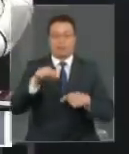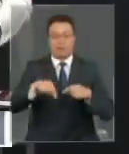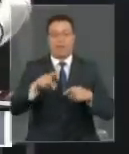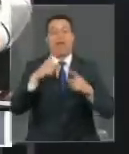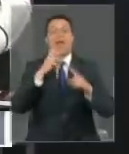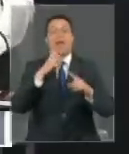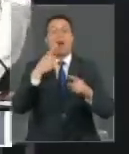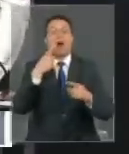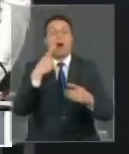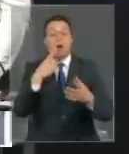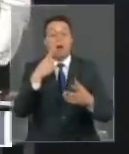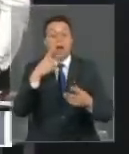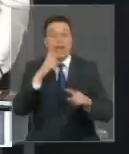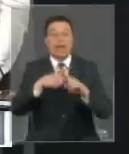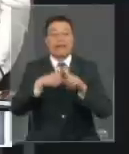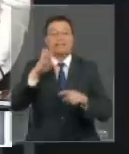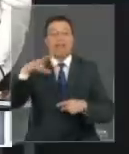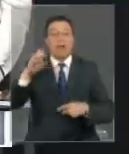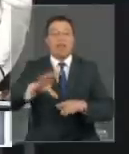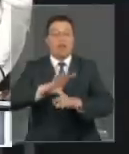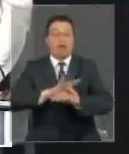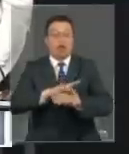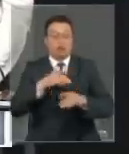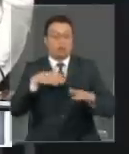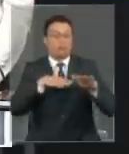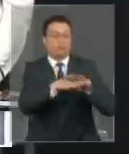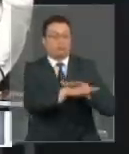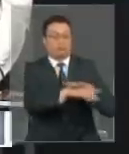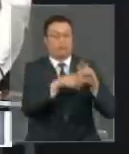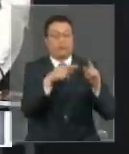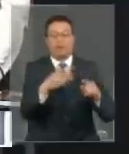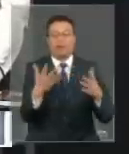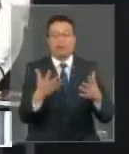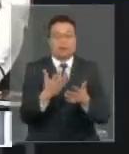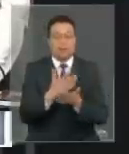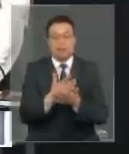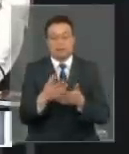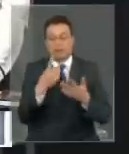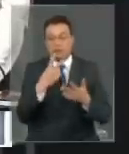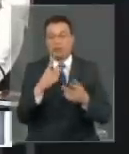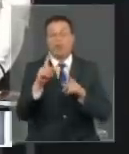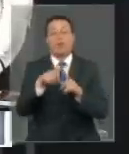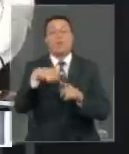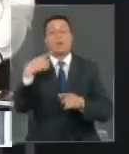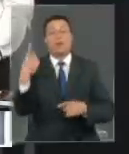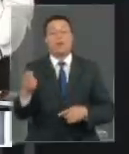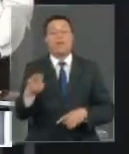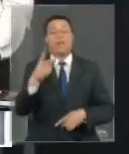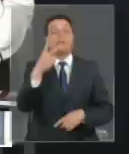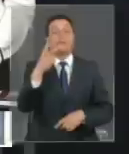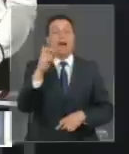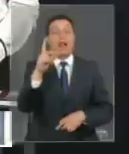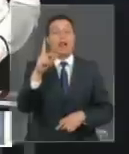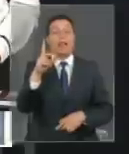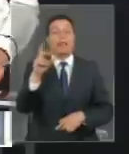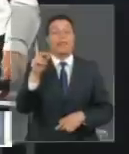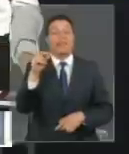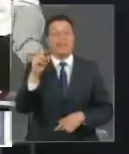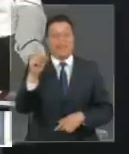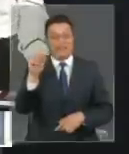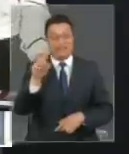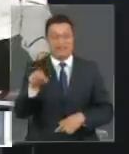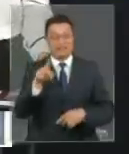exámenes médicos y estaba en un centro asistencial siendo atendido. Claro, y en el caso de Juan Francisco Valdés, que era el